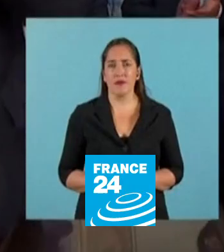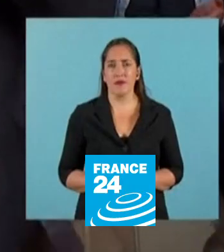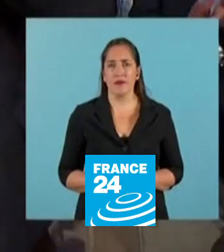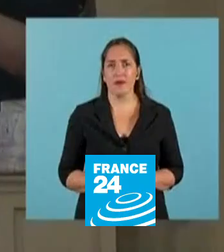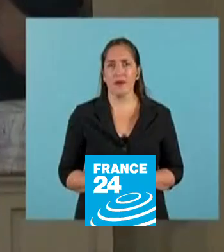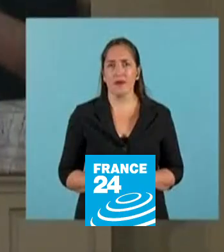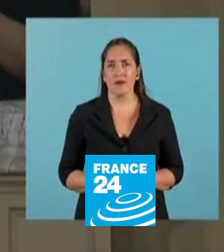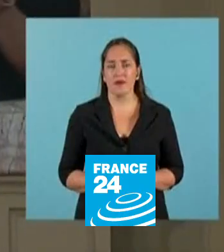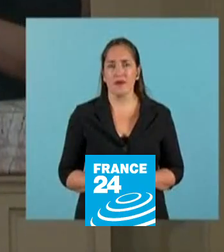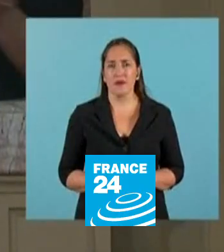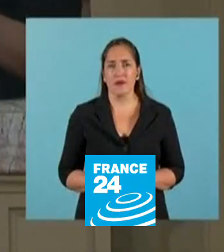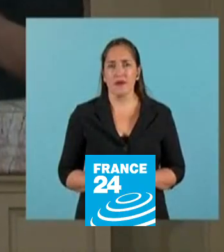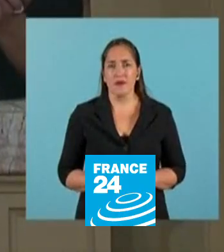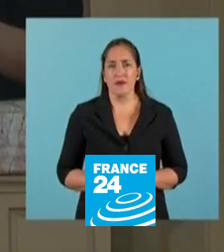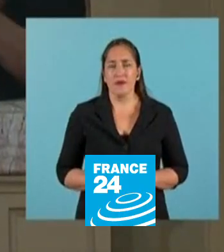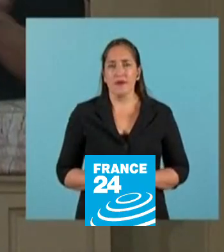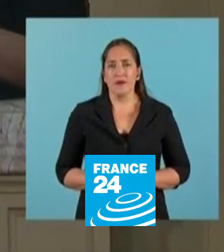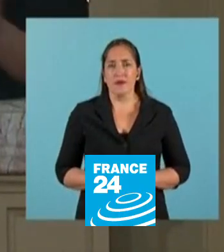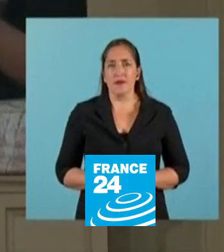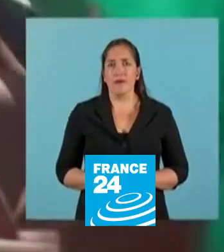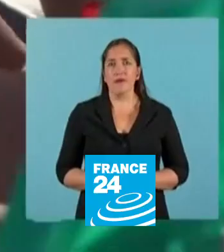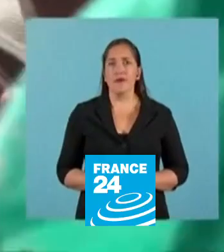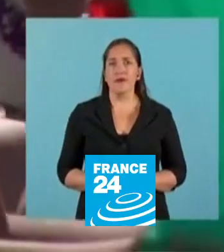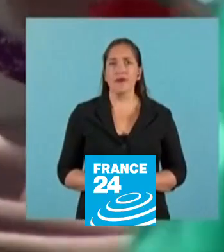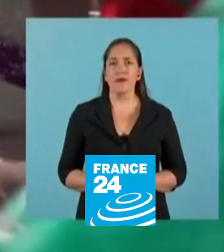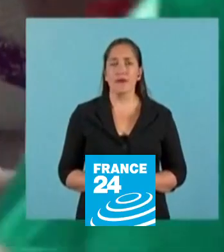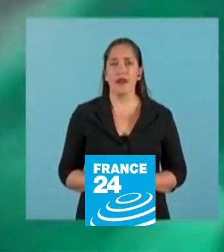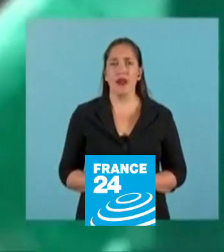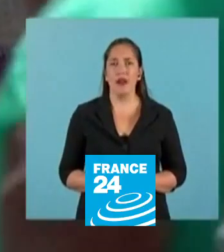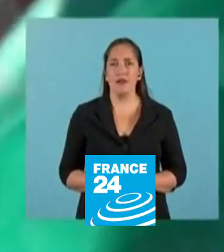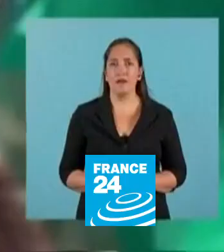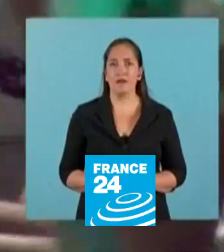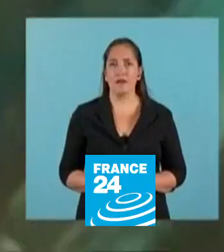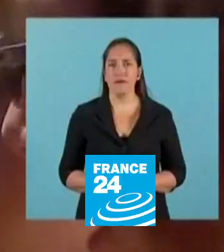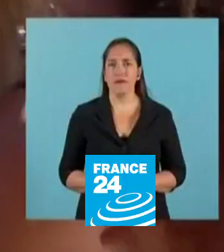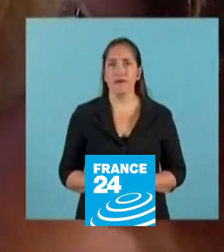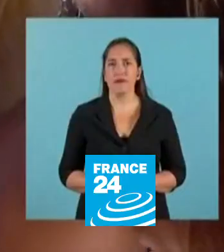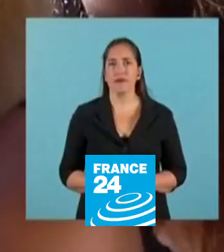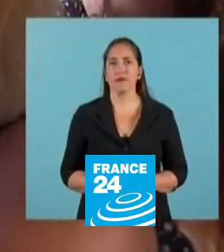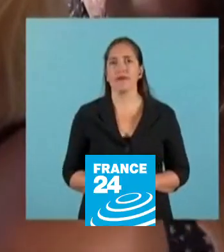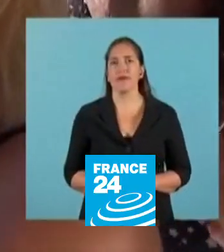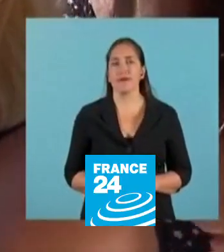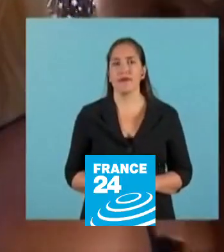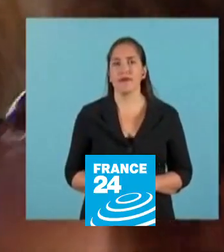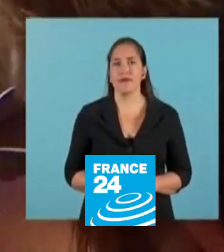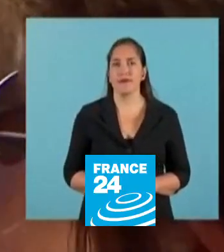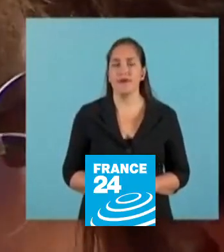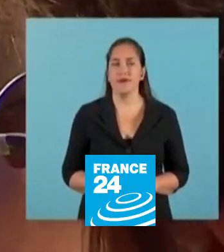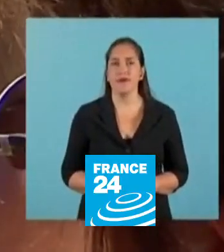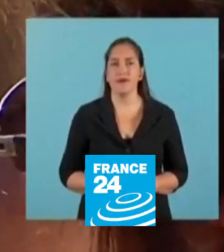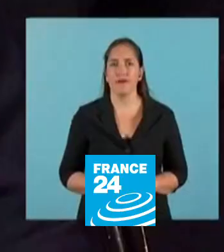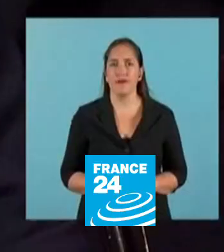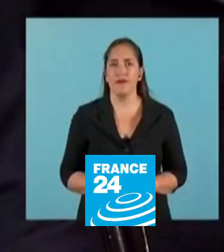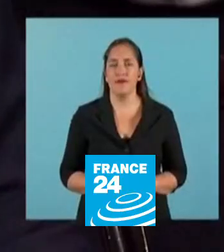largamente aplaudida en el recinto y también frente al Congreso, donde se congregaban miles de activistas. El proyecto irá acompañado